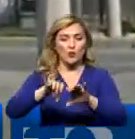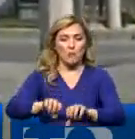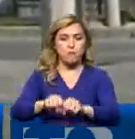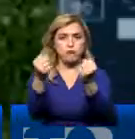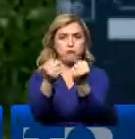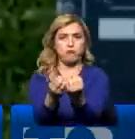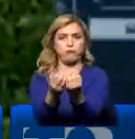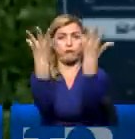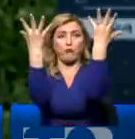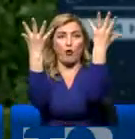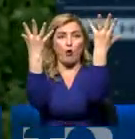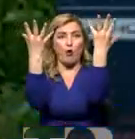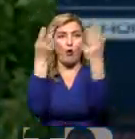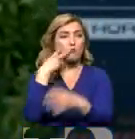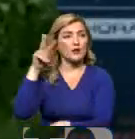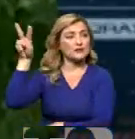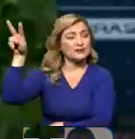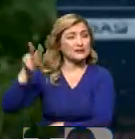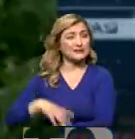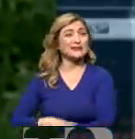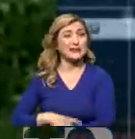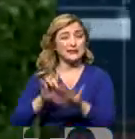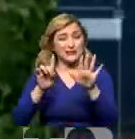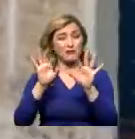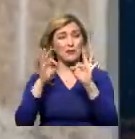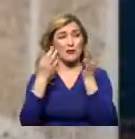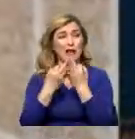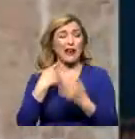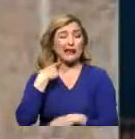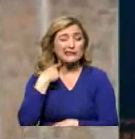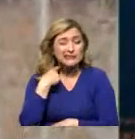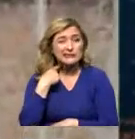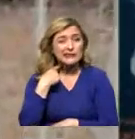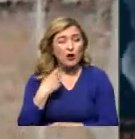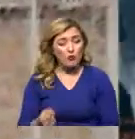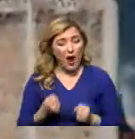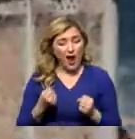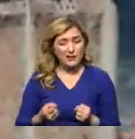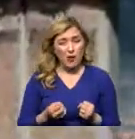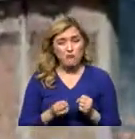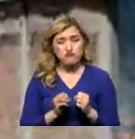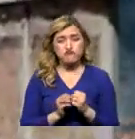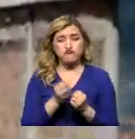rompió, generando afectaciones a 6 familias por la fuerte presión.